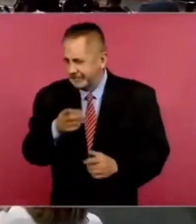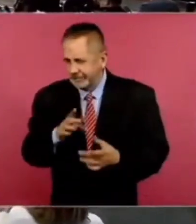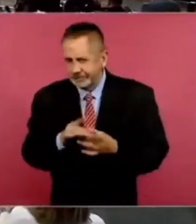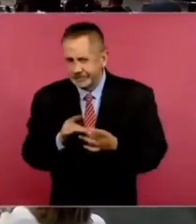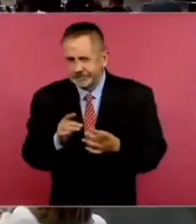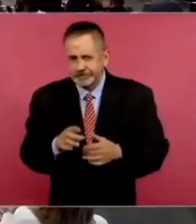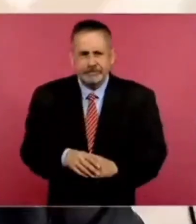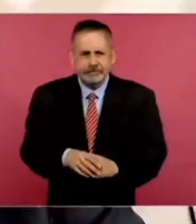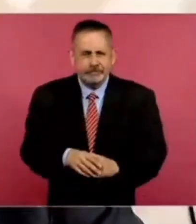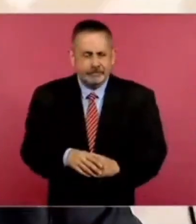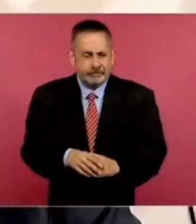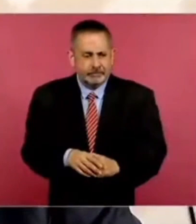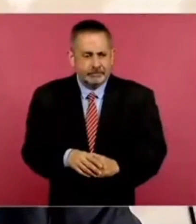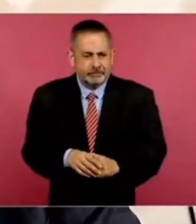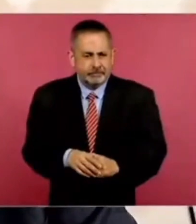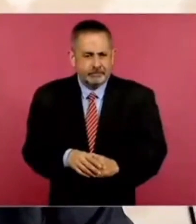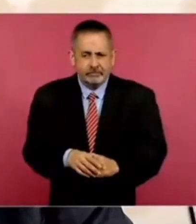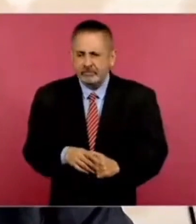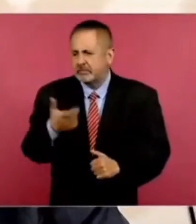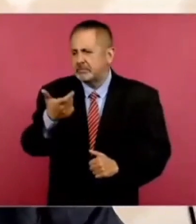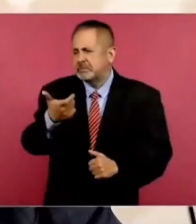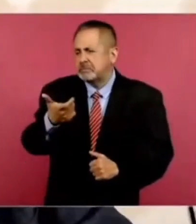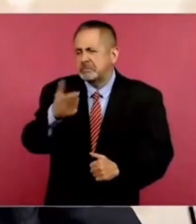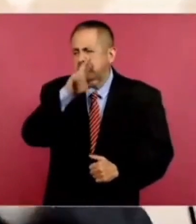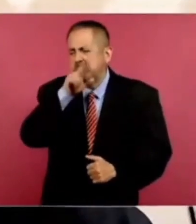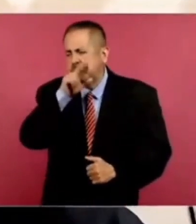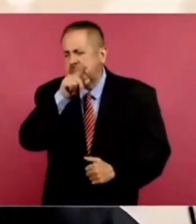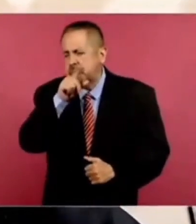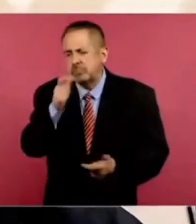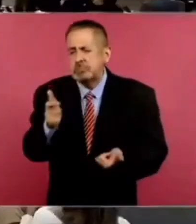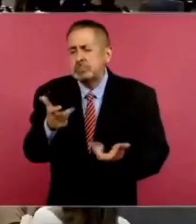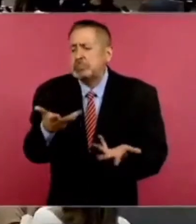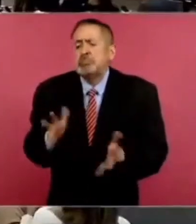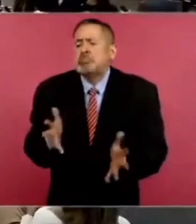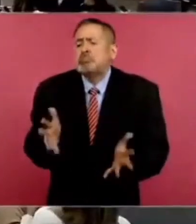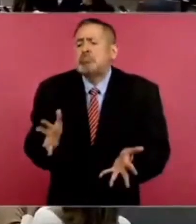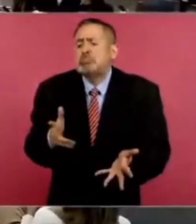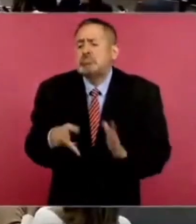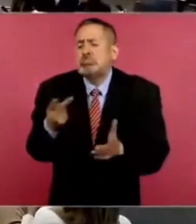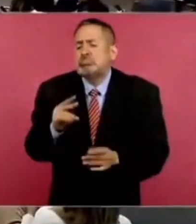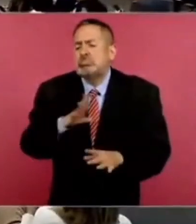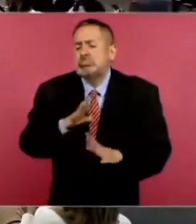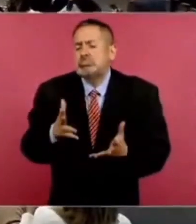por dinero no se preocupen, no hay. Okay. Gracias. No,